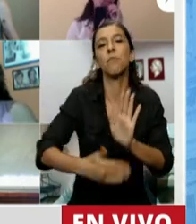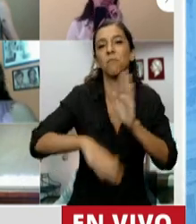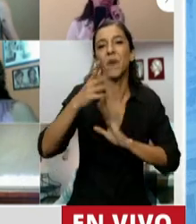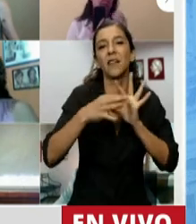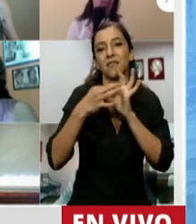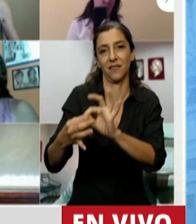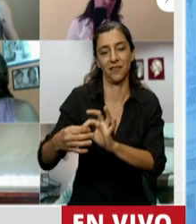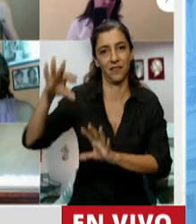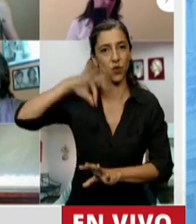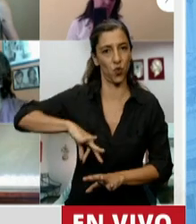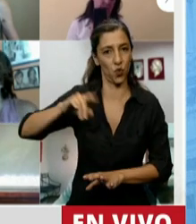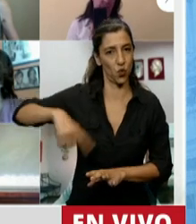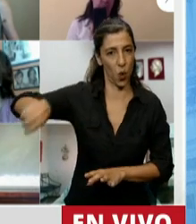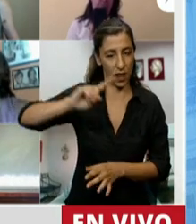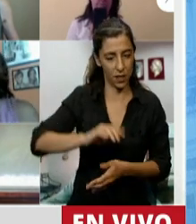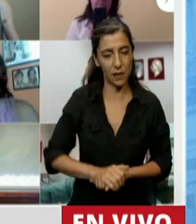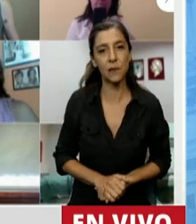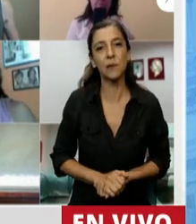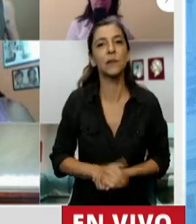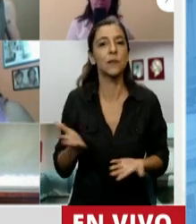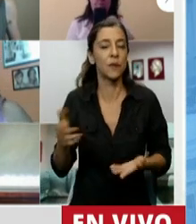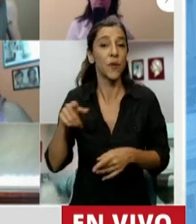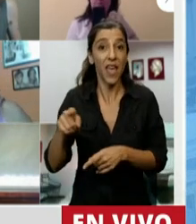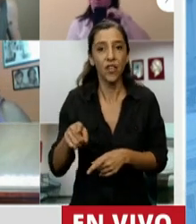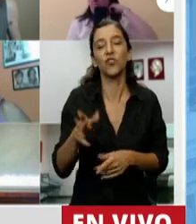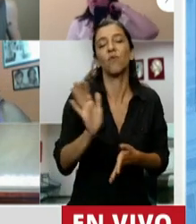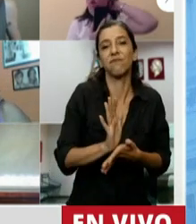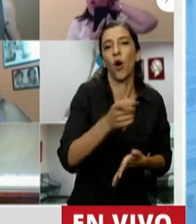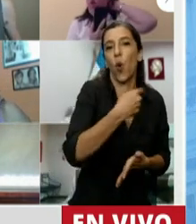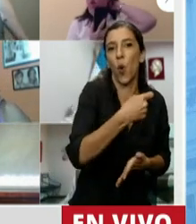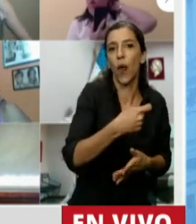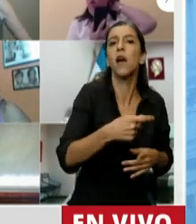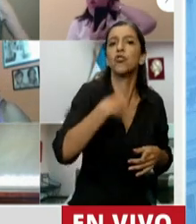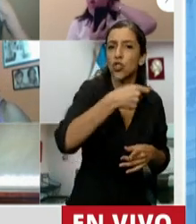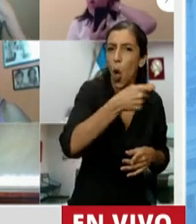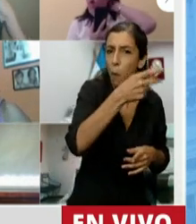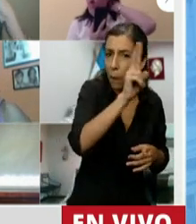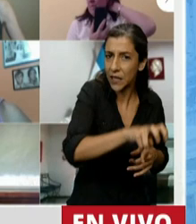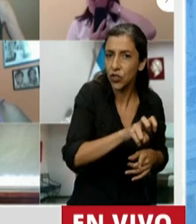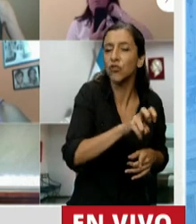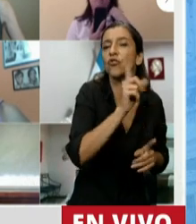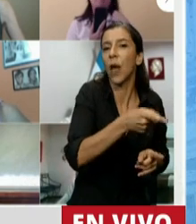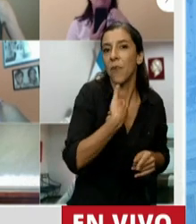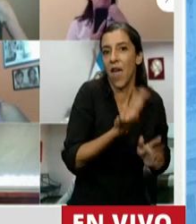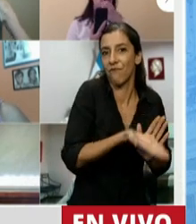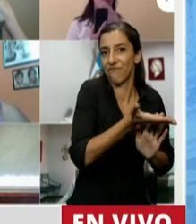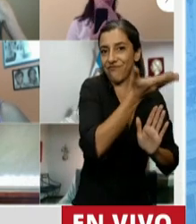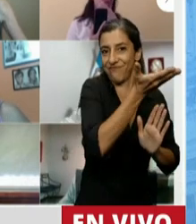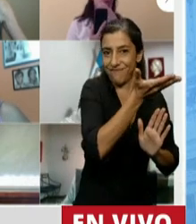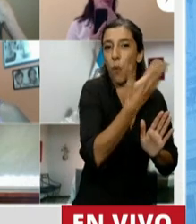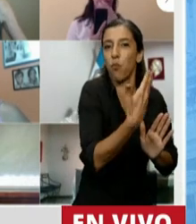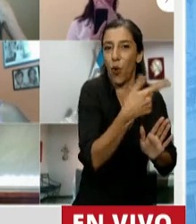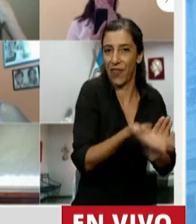salarios. Esto no solo permite que las jubilaciones y pensiones aumenten en sintonía con el crecimiento económico del país,